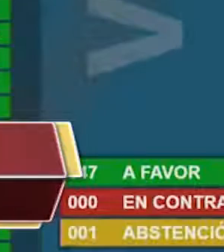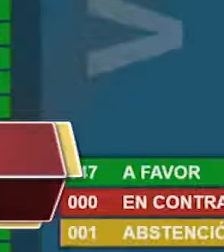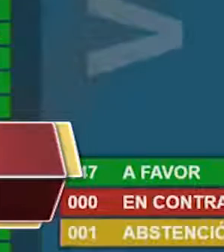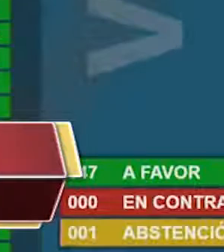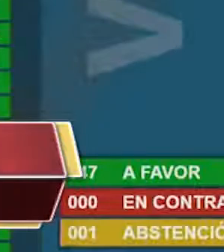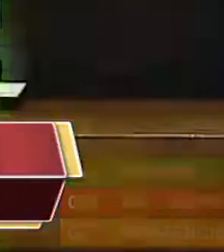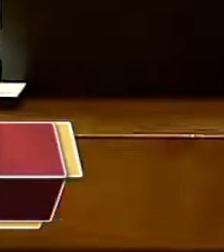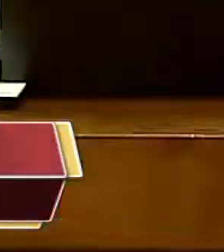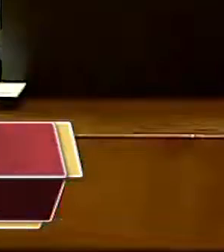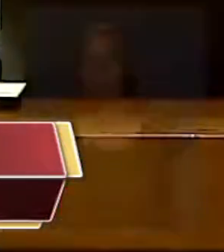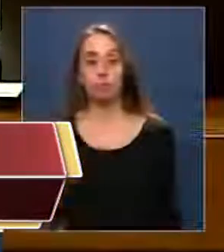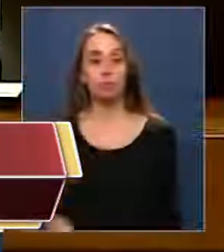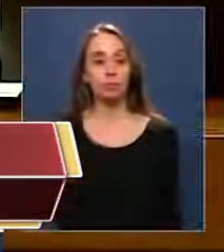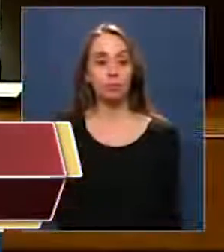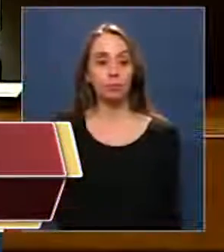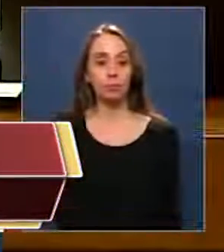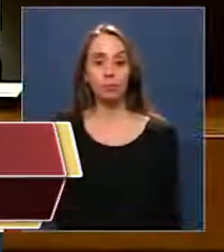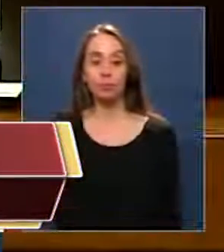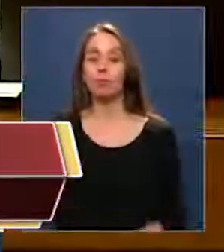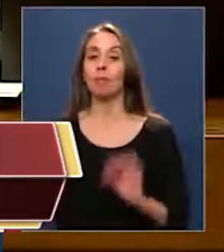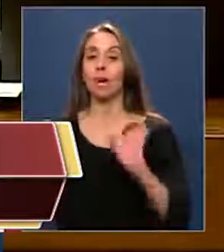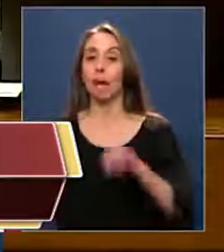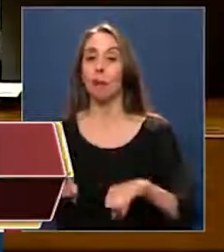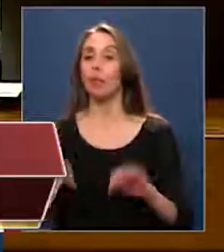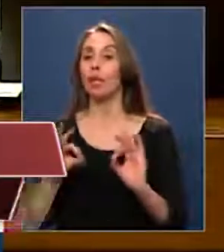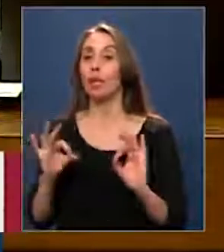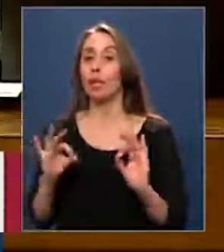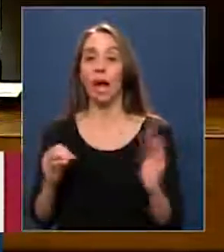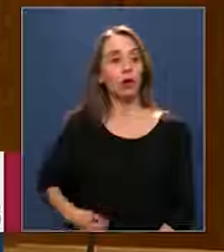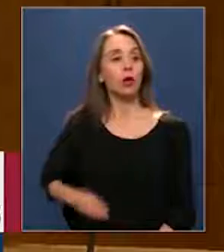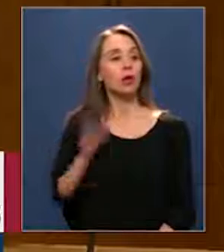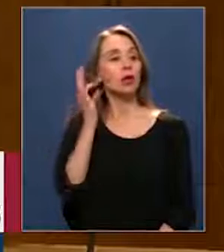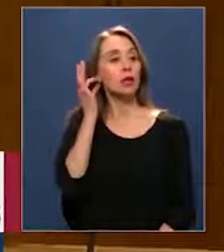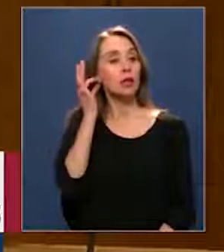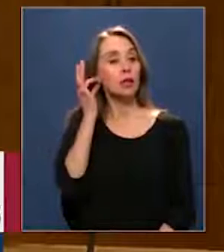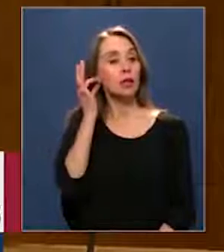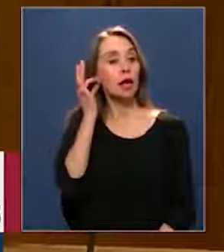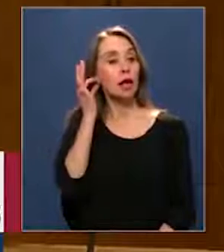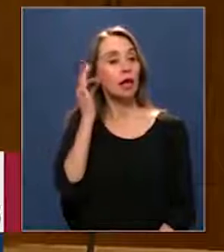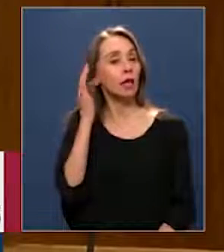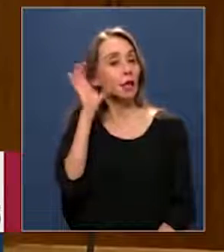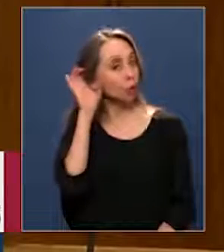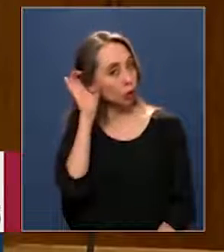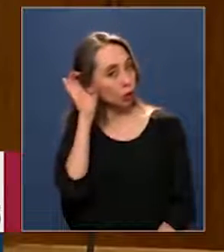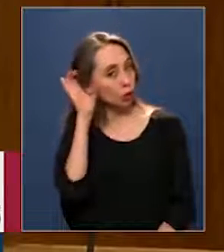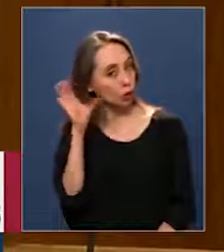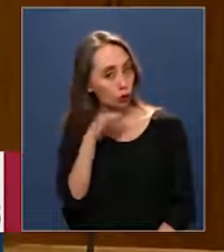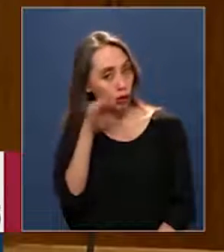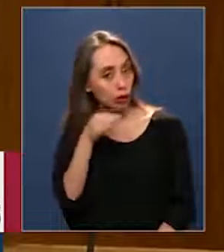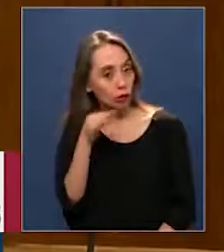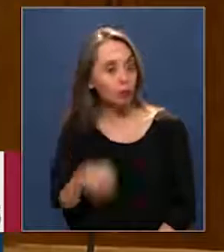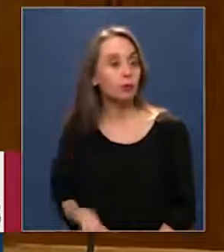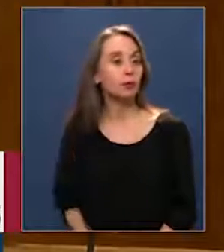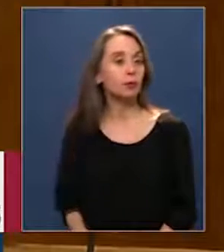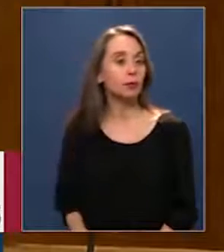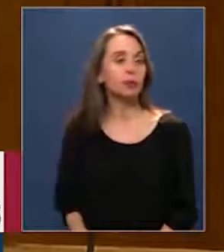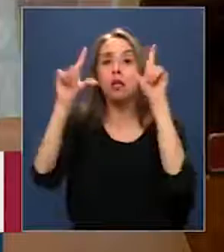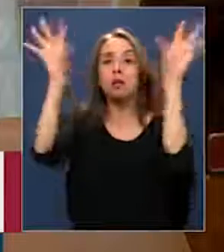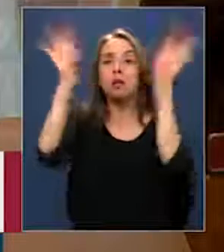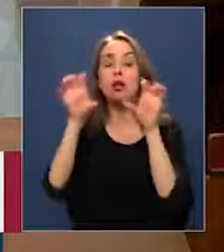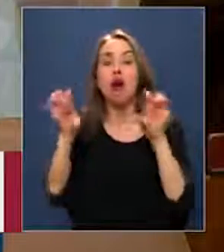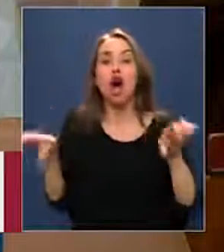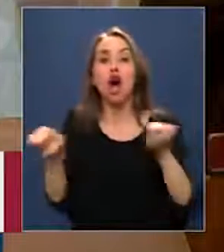telecomunicaciones en lo relativo a la funcionalidad del servicio de radiodifusión con el objeto de favorecer la comunicación en situaciones de emergencia y